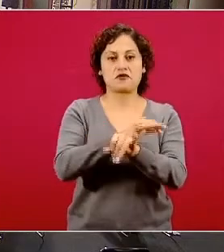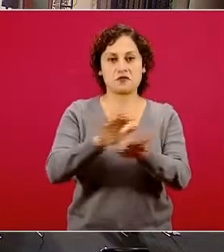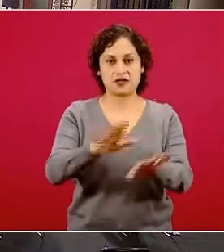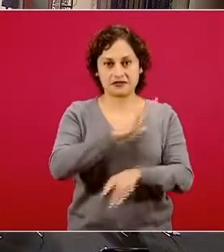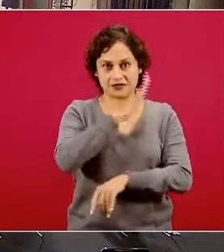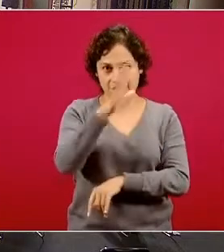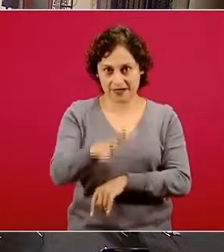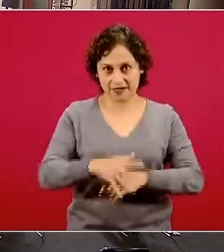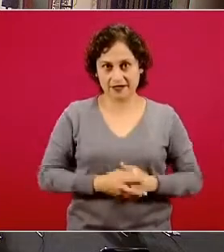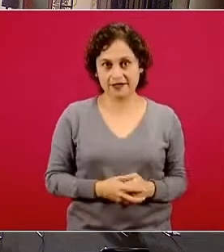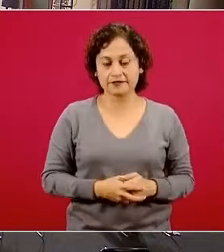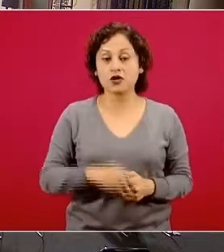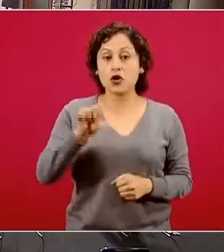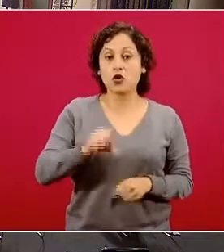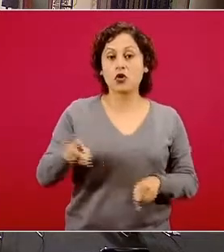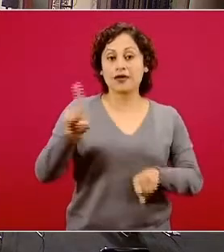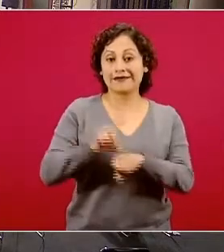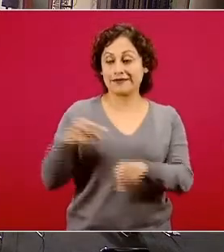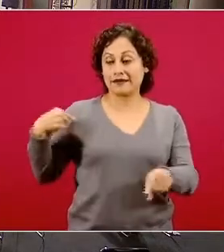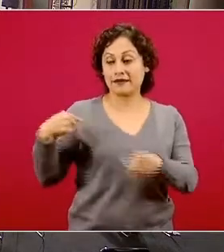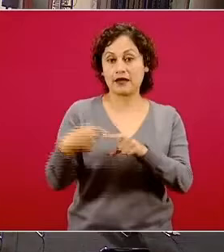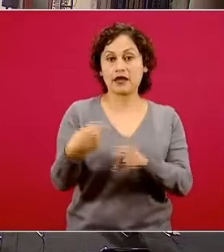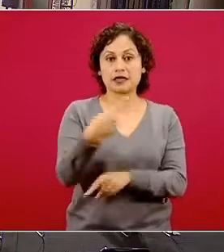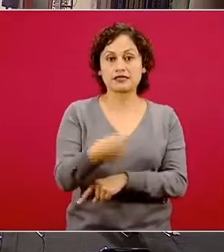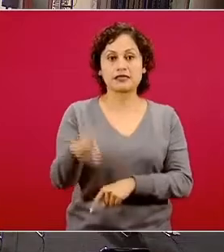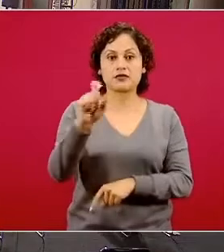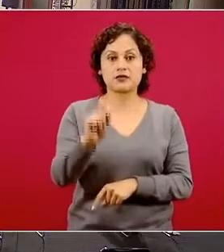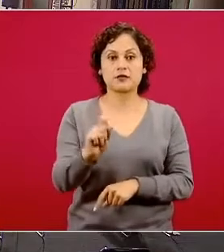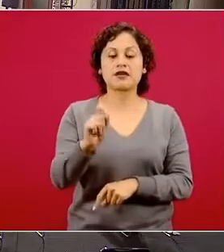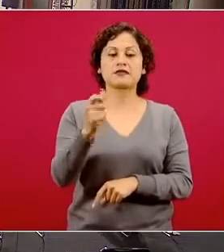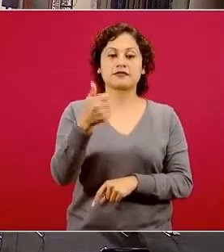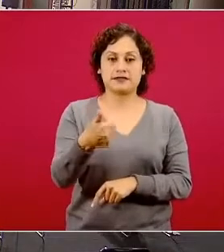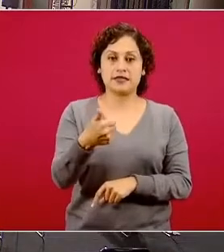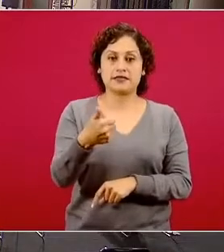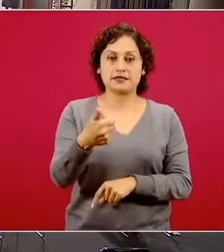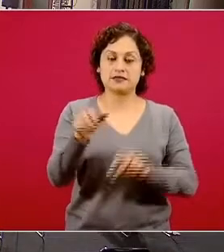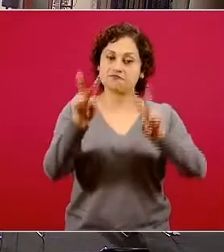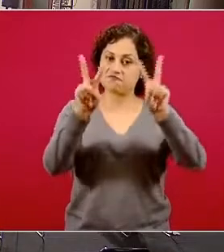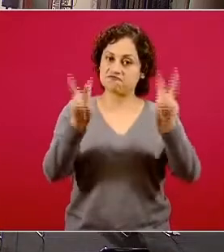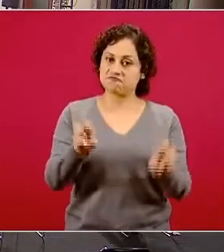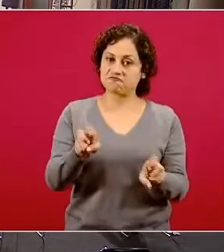Hoy es el día 126 de la nueva normalidad,